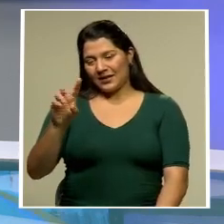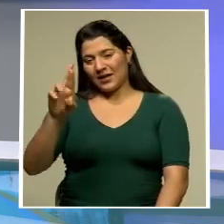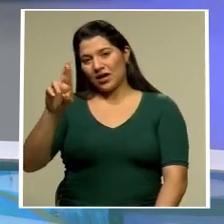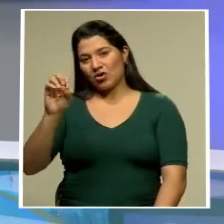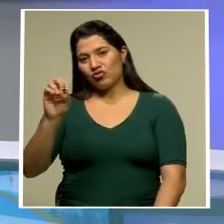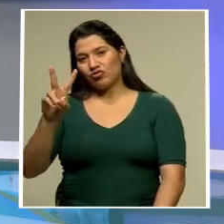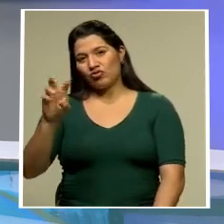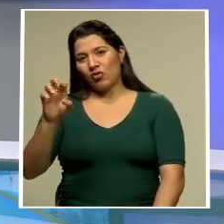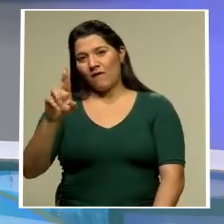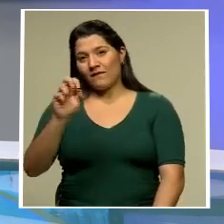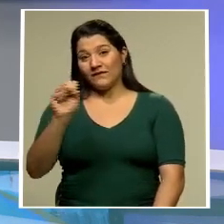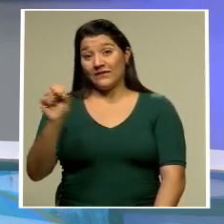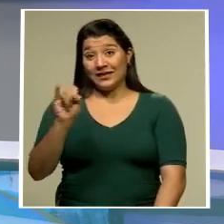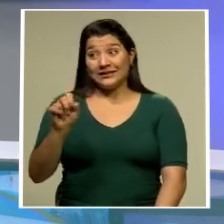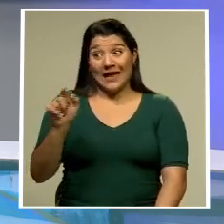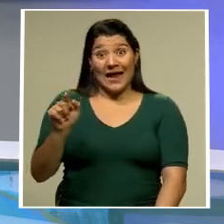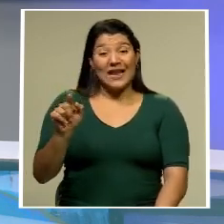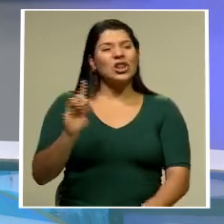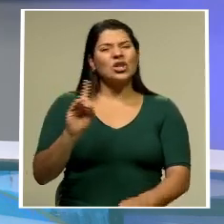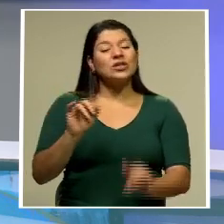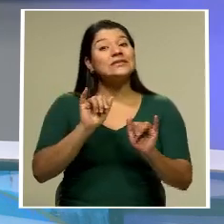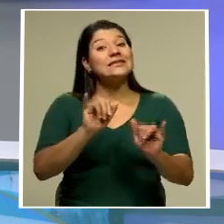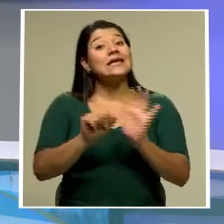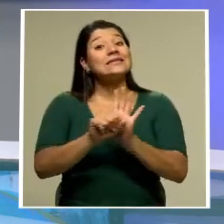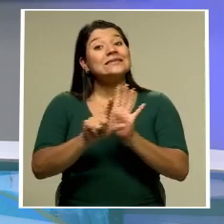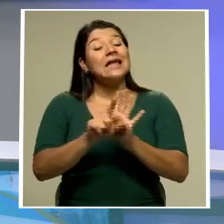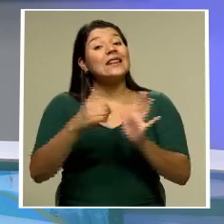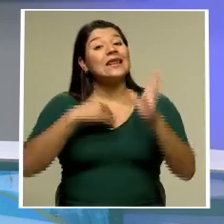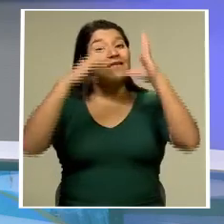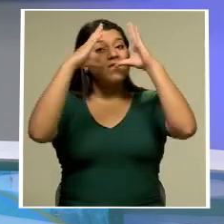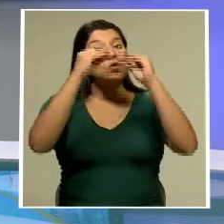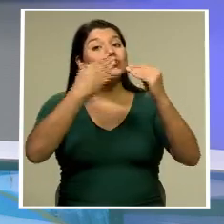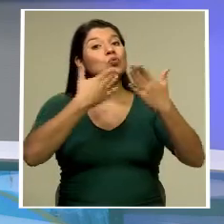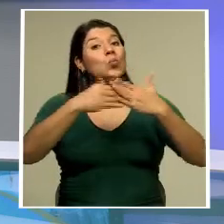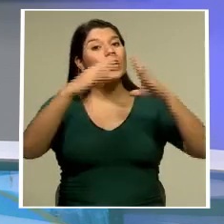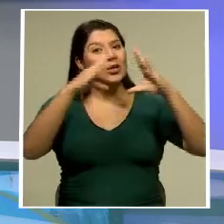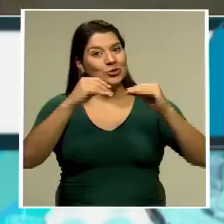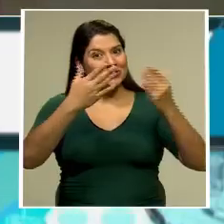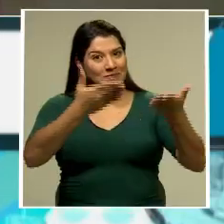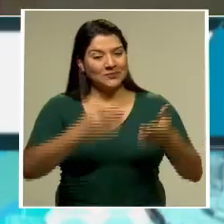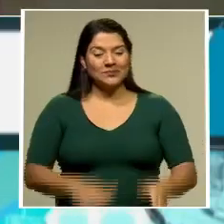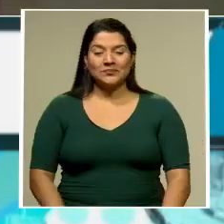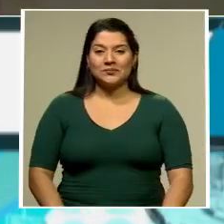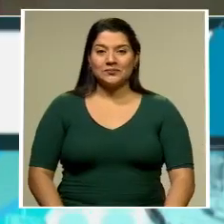tiene información de último momento. Buenas noches, David.